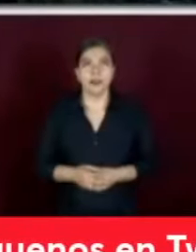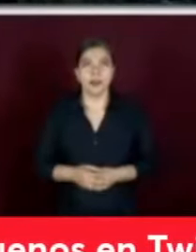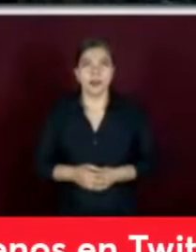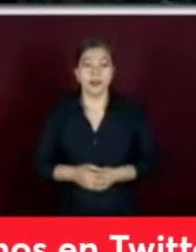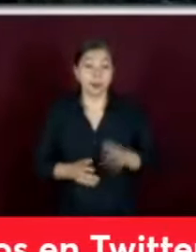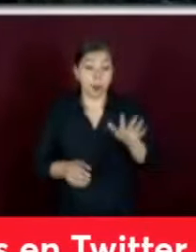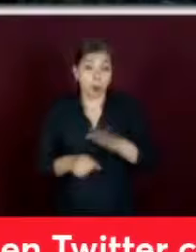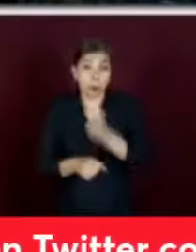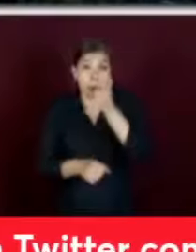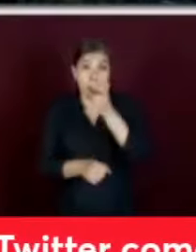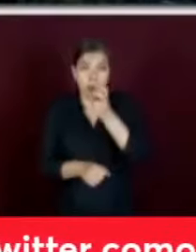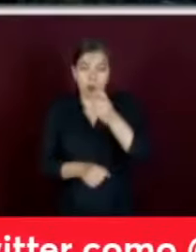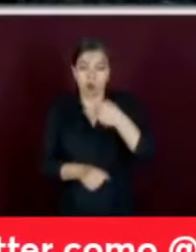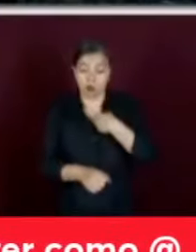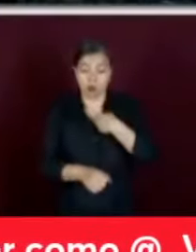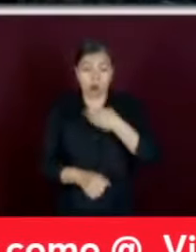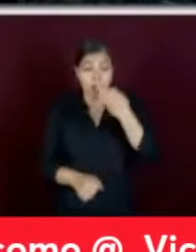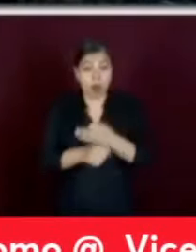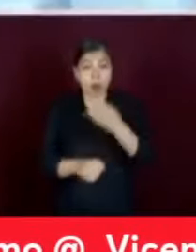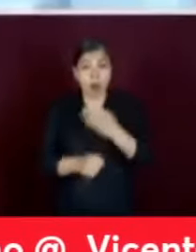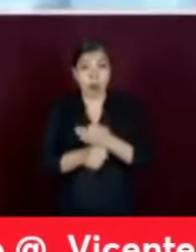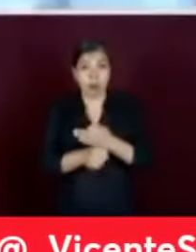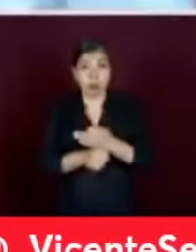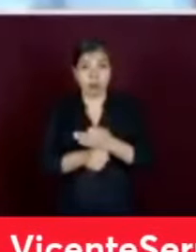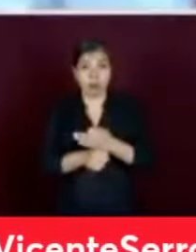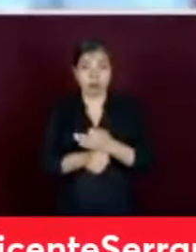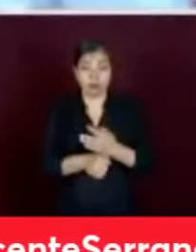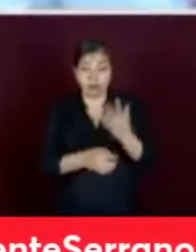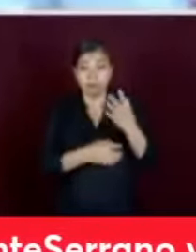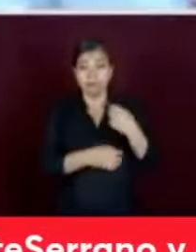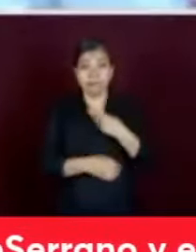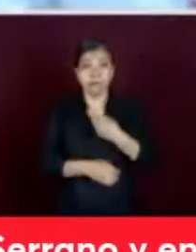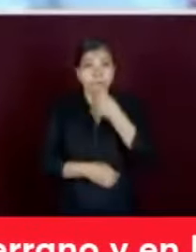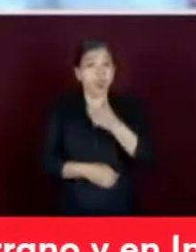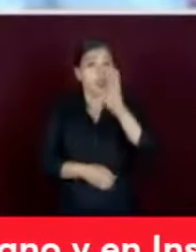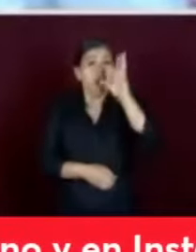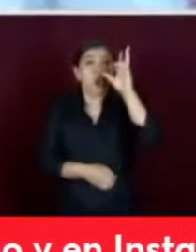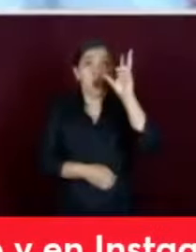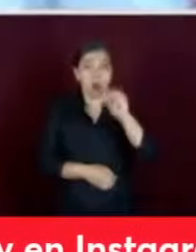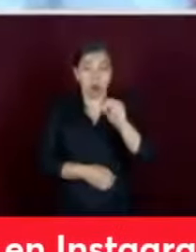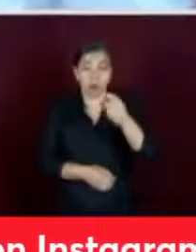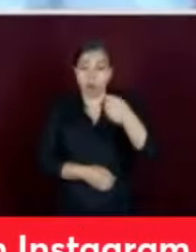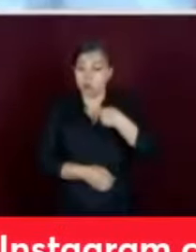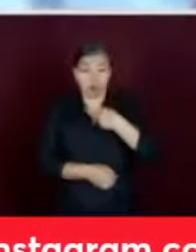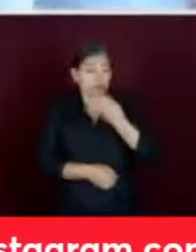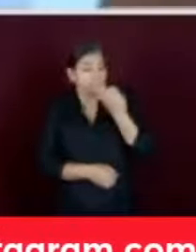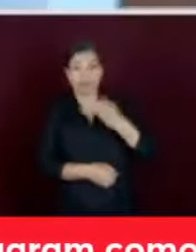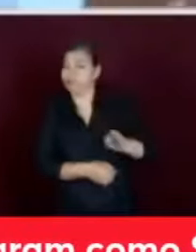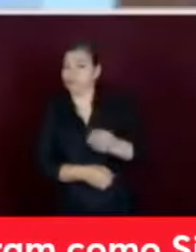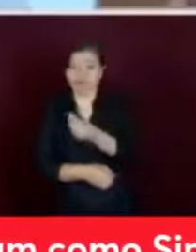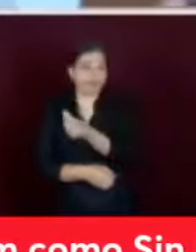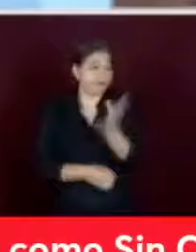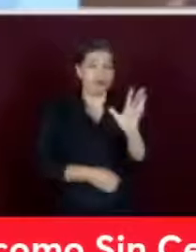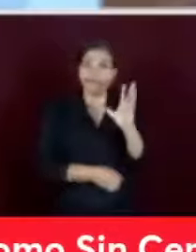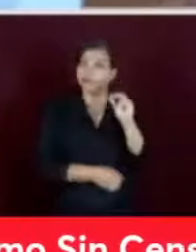por eso les digo, no les voy a defraudar.